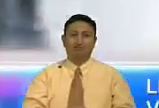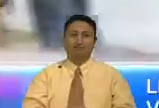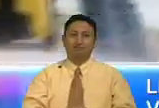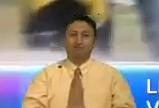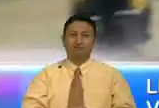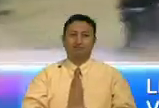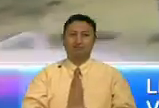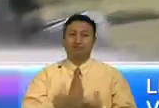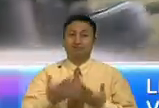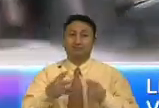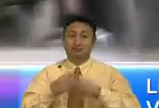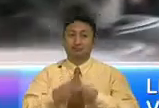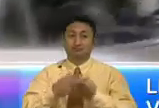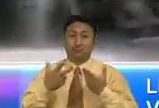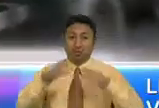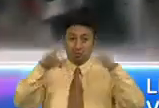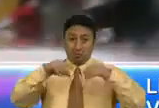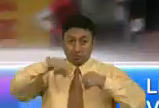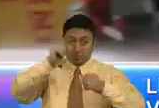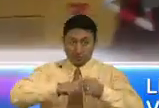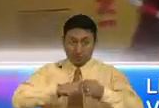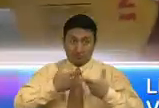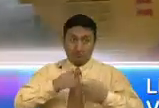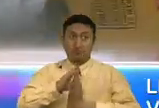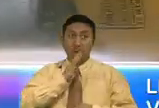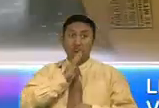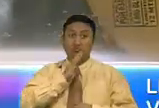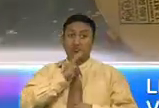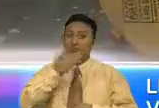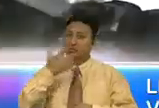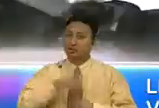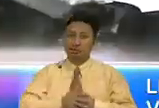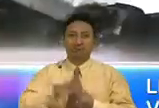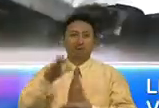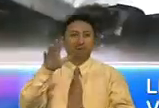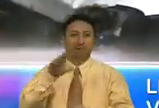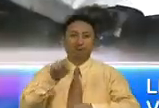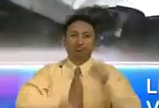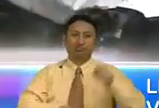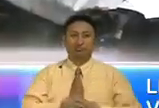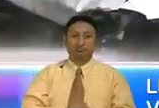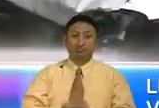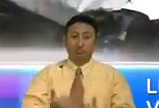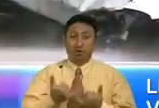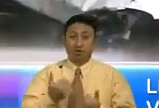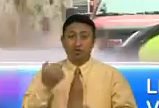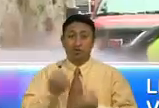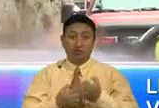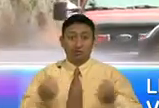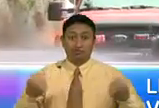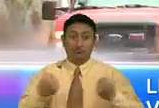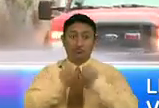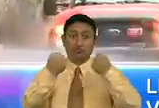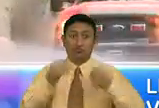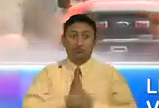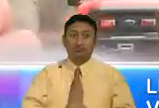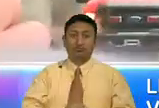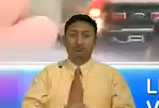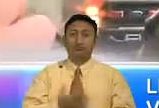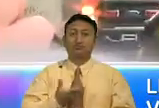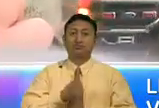Bastó que llueva un poco en la ciudad de Quito para que el agua se confabule con la calzada y se convierta en trampa mortal. por el mal estado del